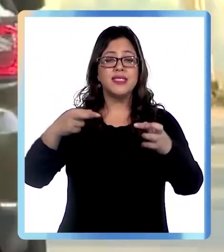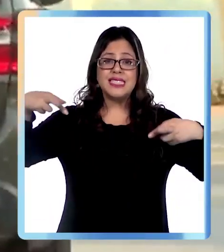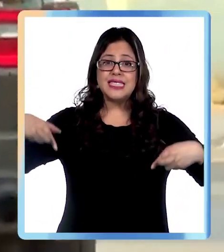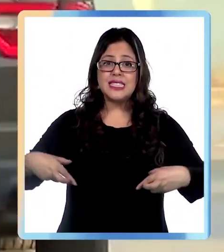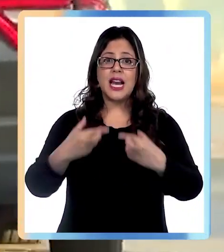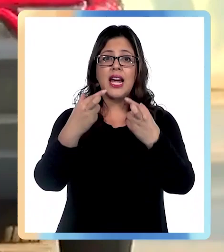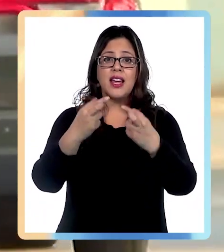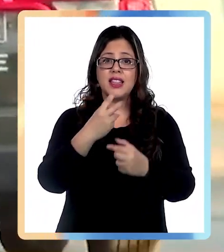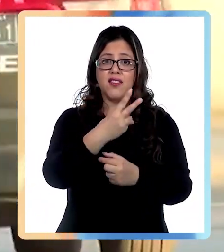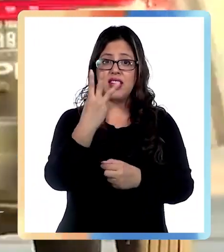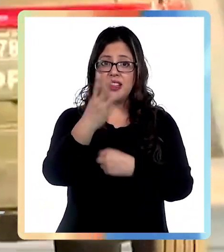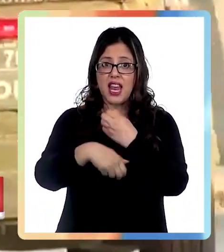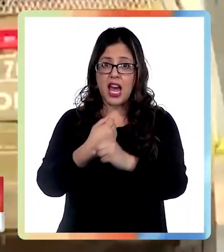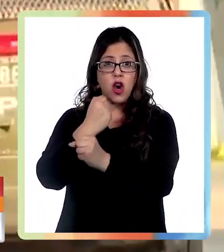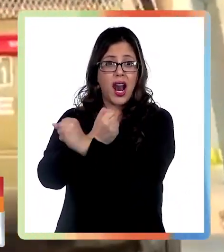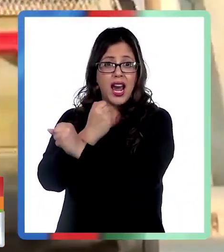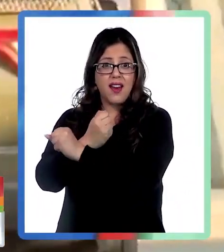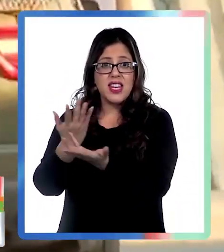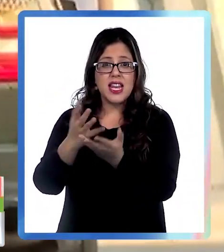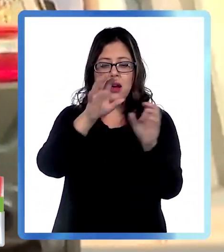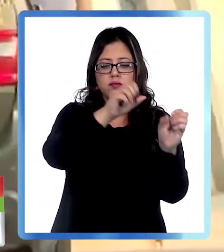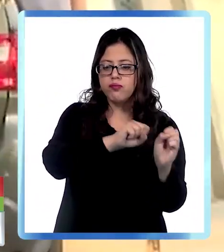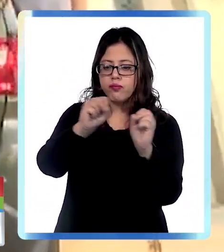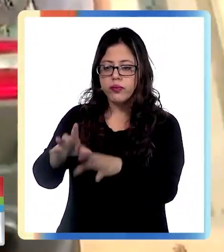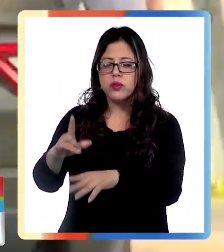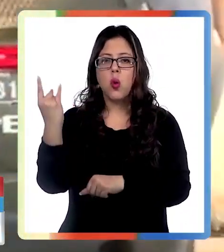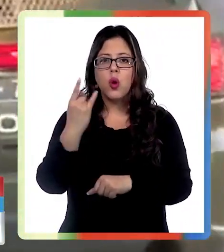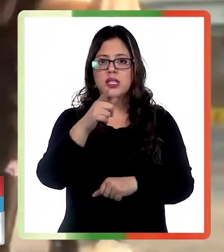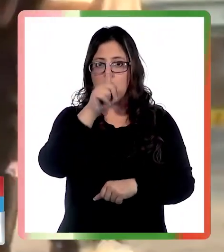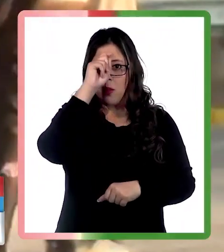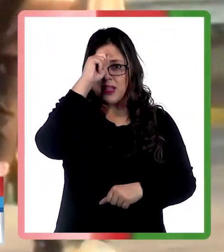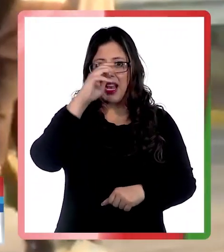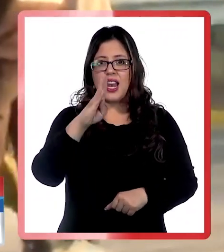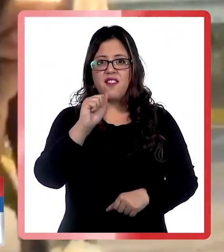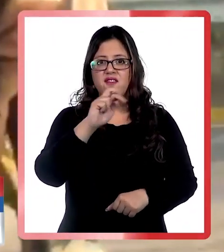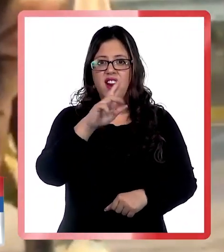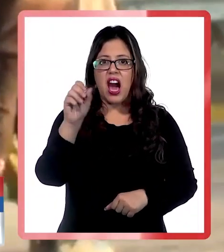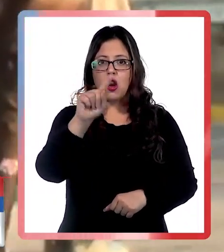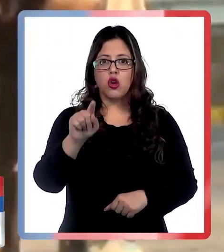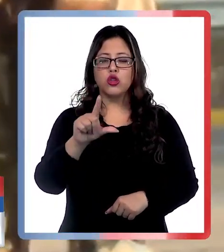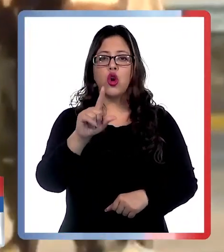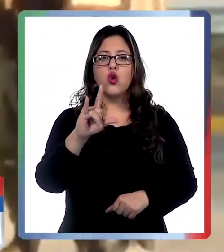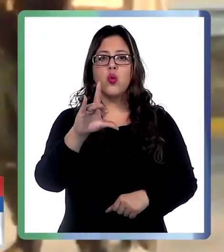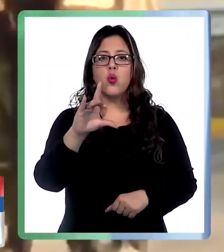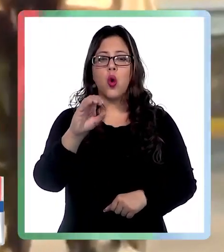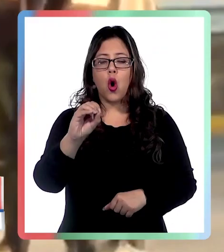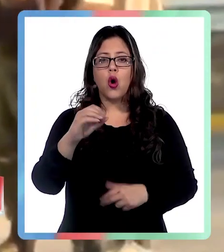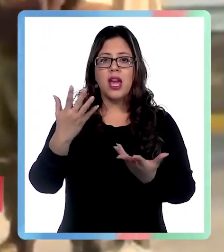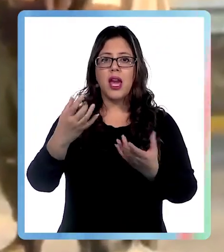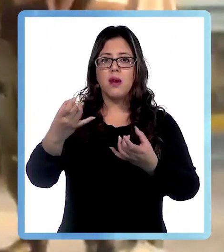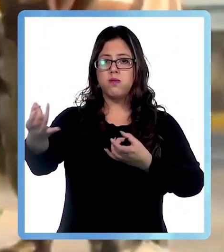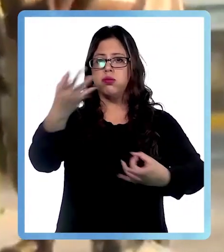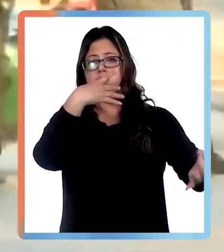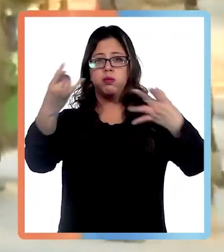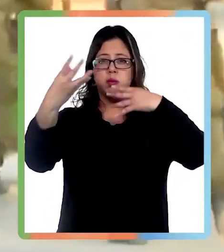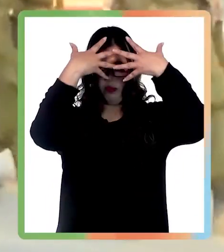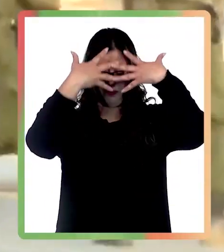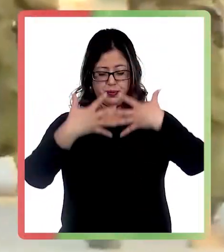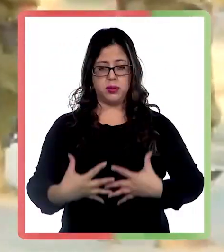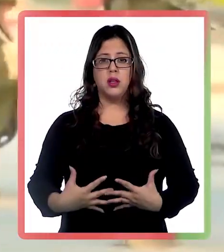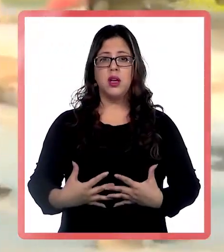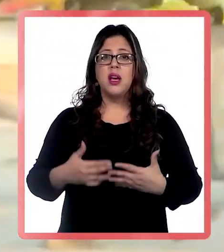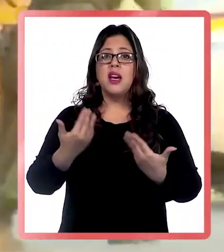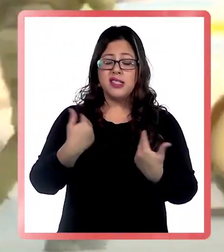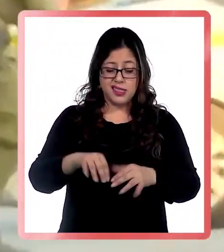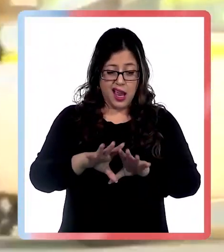oriunda de pucón de solo 23 años Fue llevada de urgencia al hospital Barros luo con heridas de esquirlas en todo el cuerpo